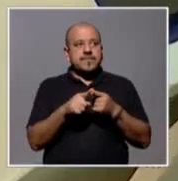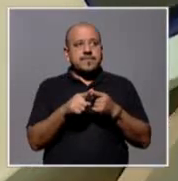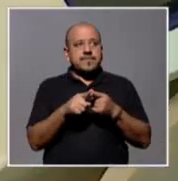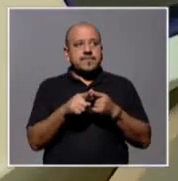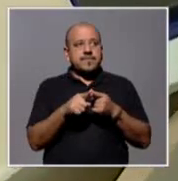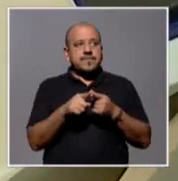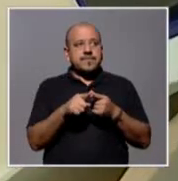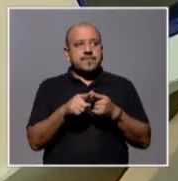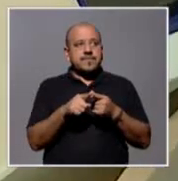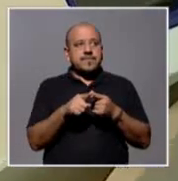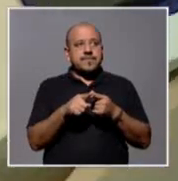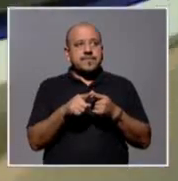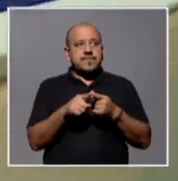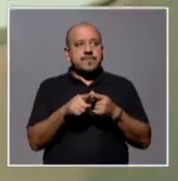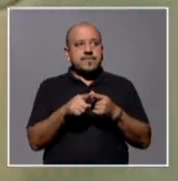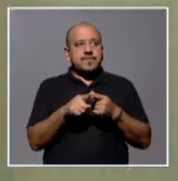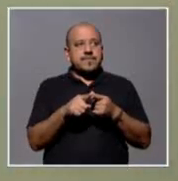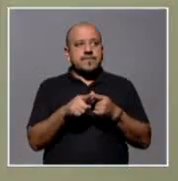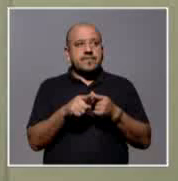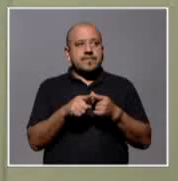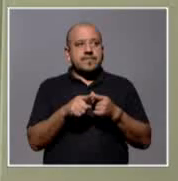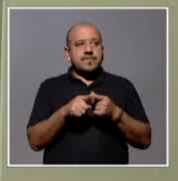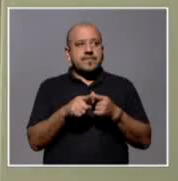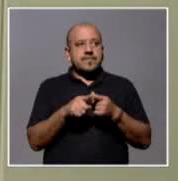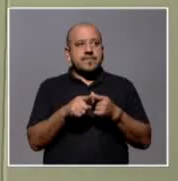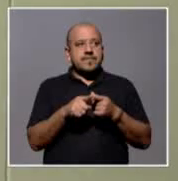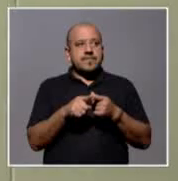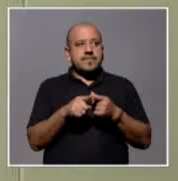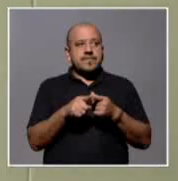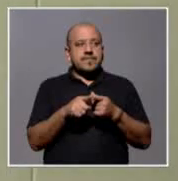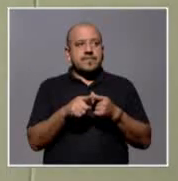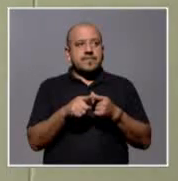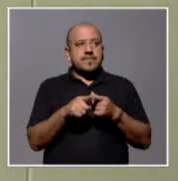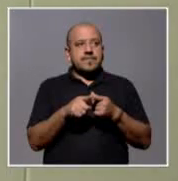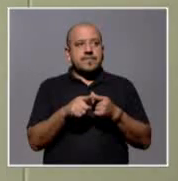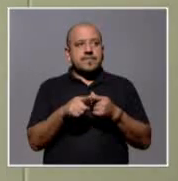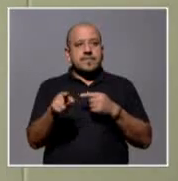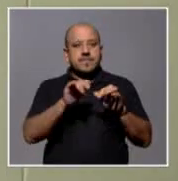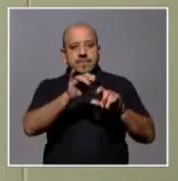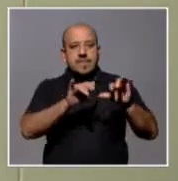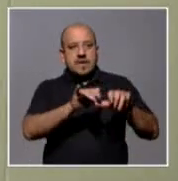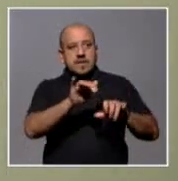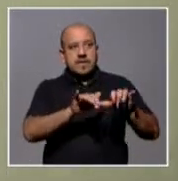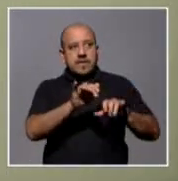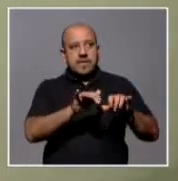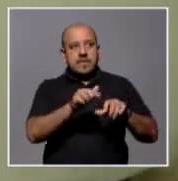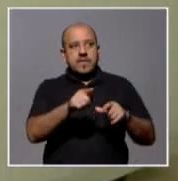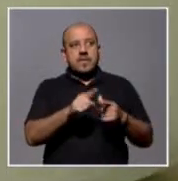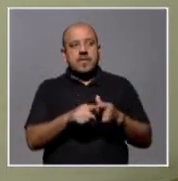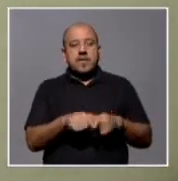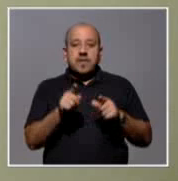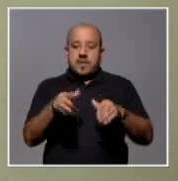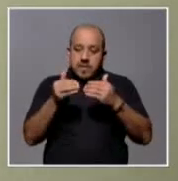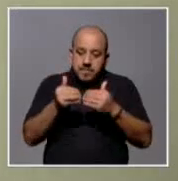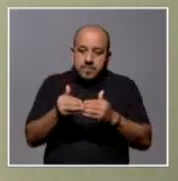¿sí? Y se empuja para adentro. Después se cierra, se toca acá en esta parte y ahí